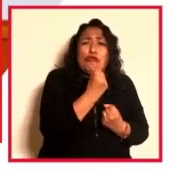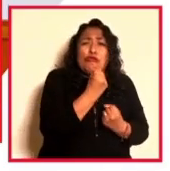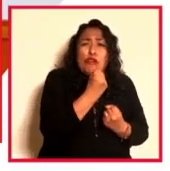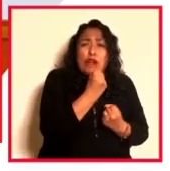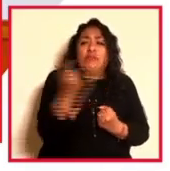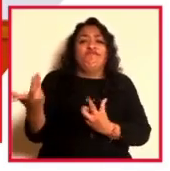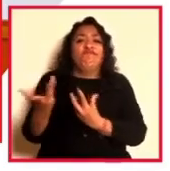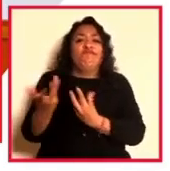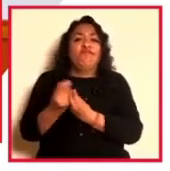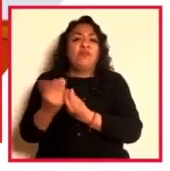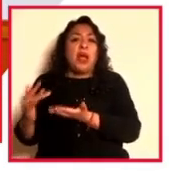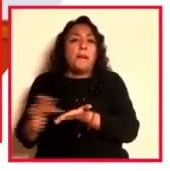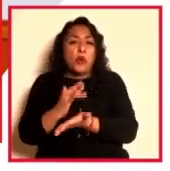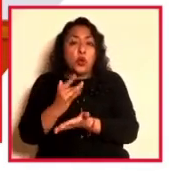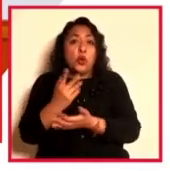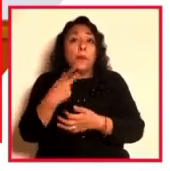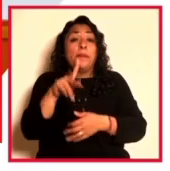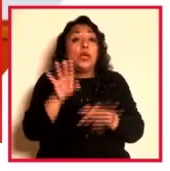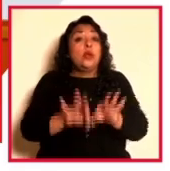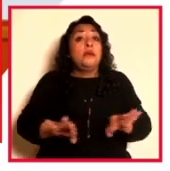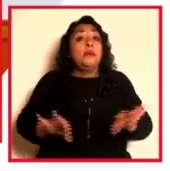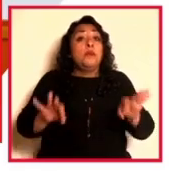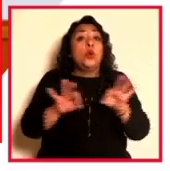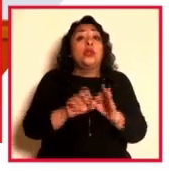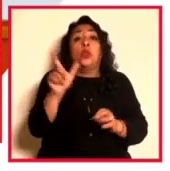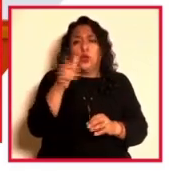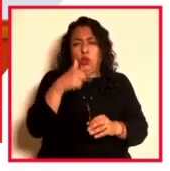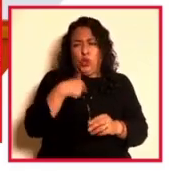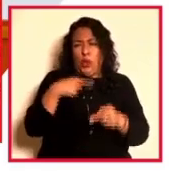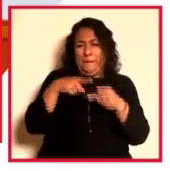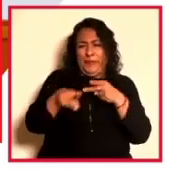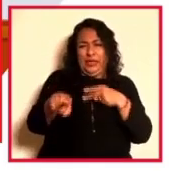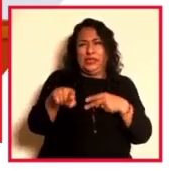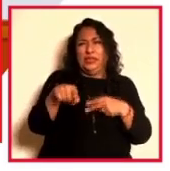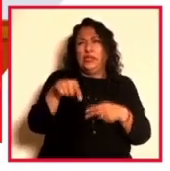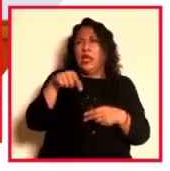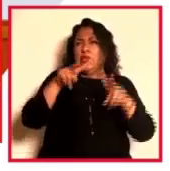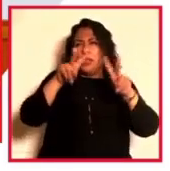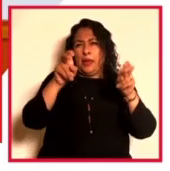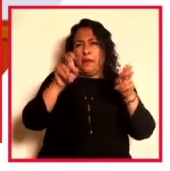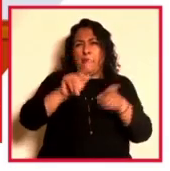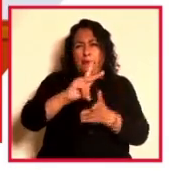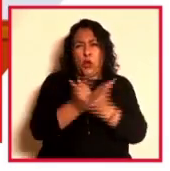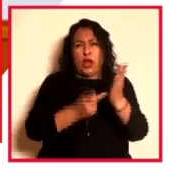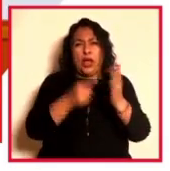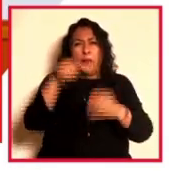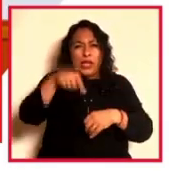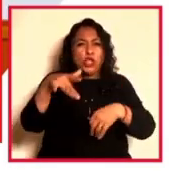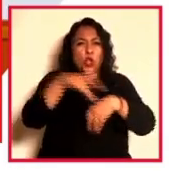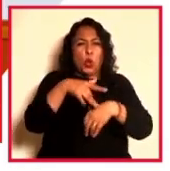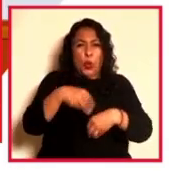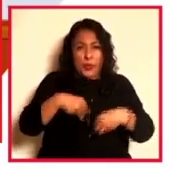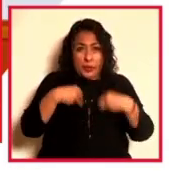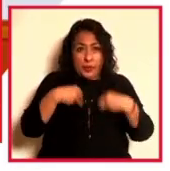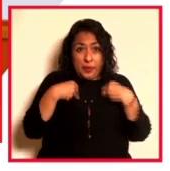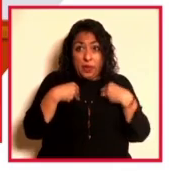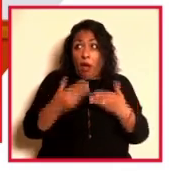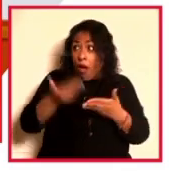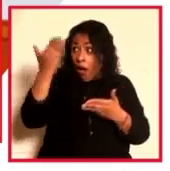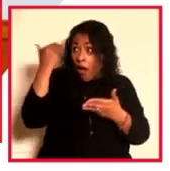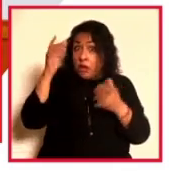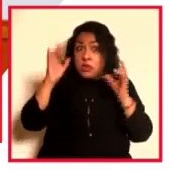la mano pero algo muy importante Cuando empecé a ser aquí nos tocó vivir nunca se había hecho un programa Así nadie le